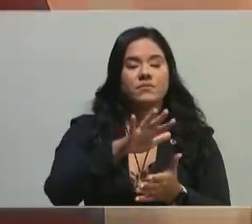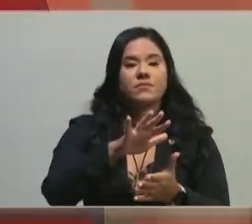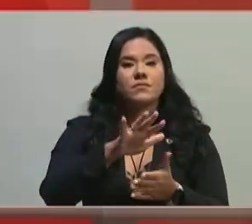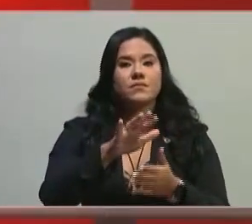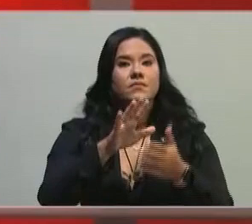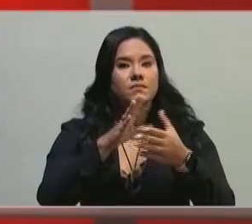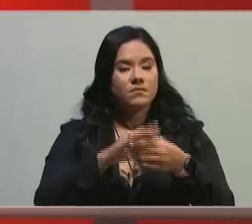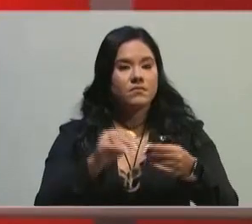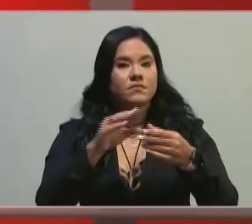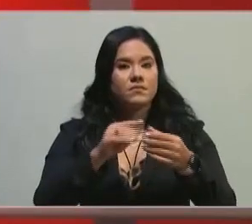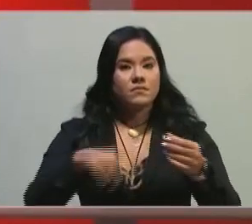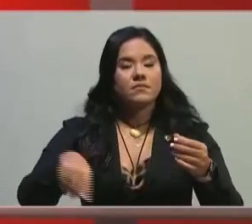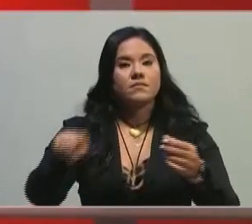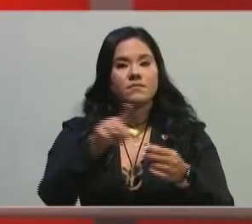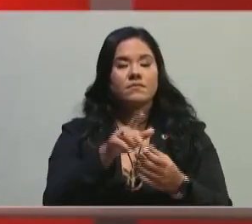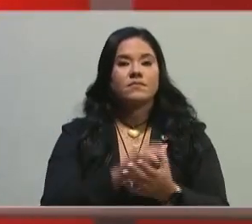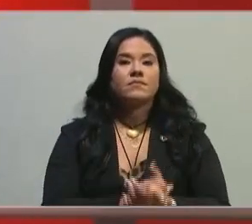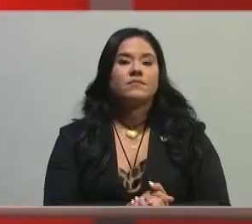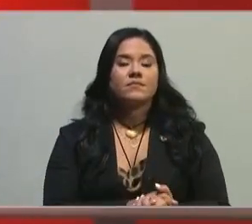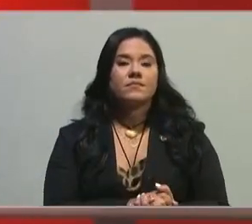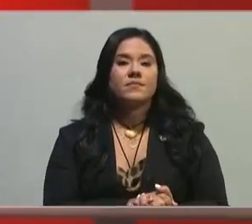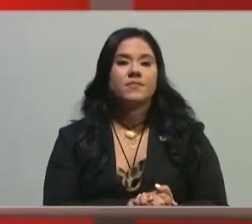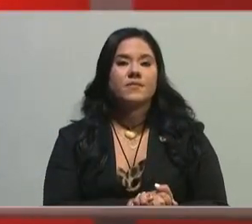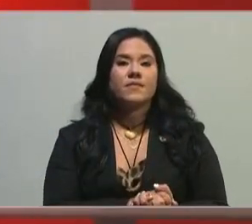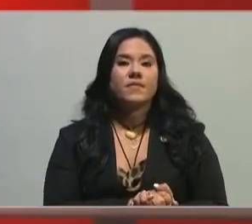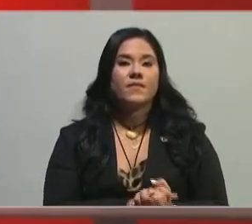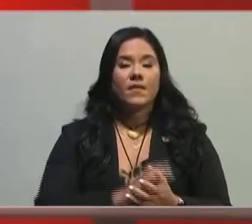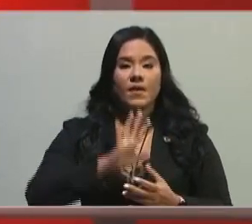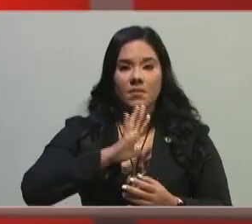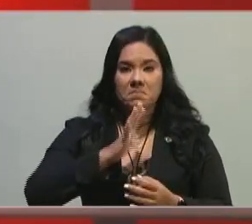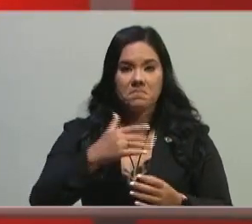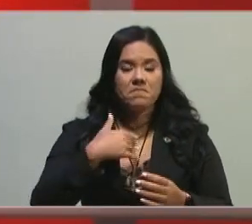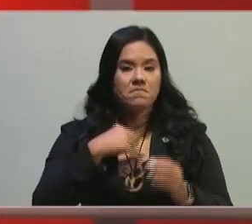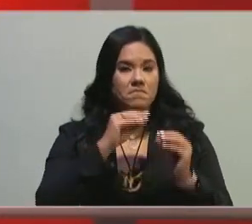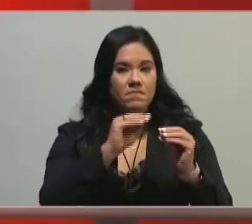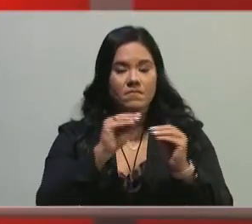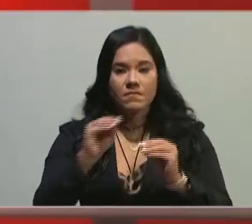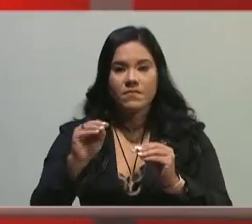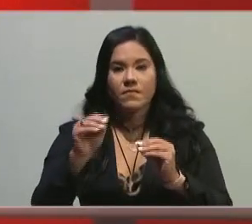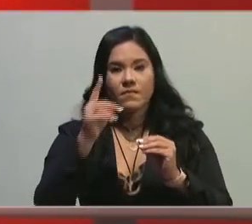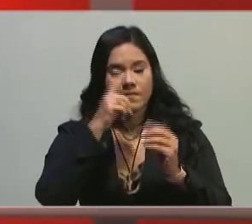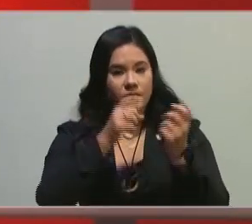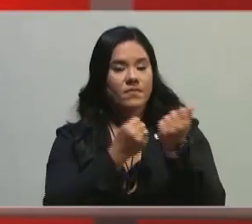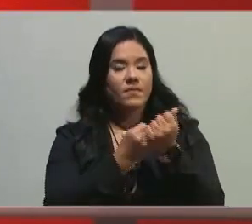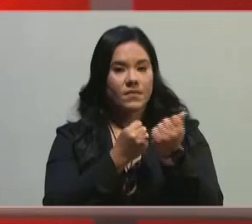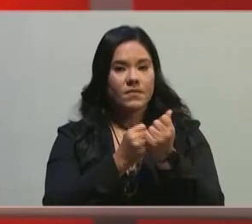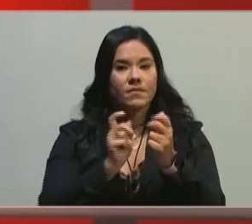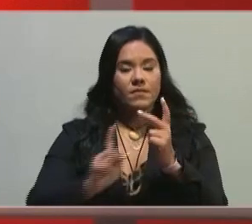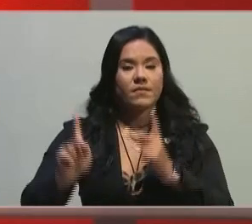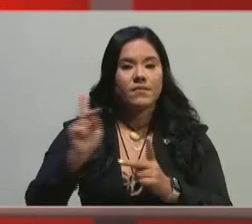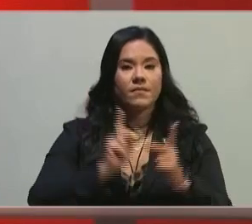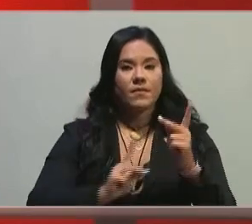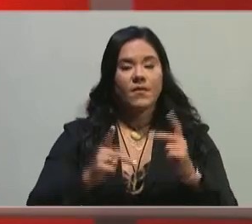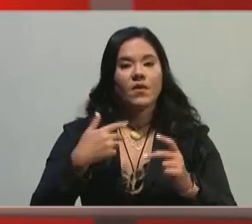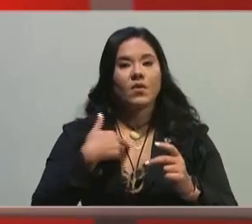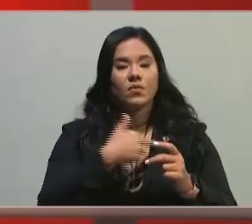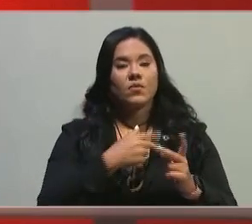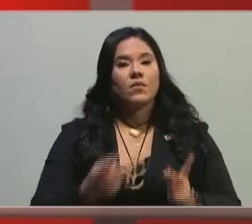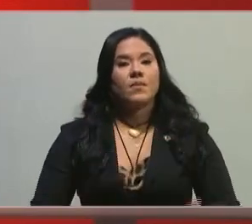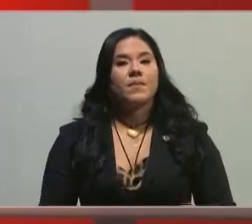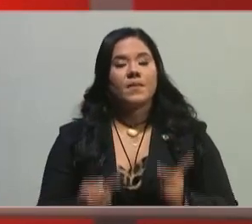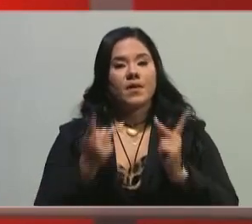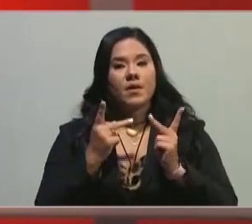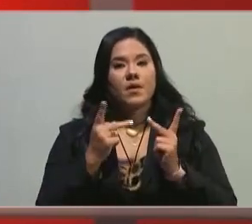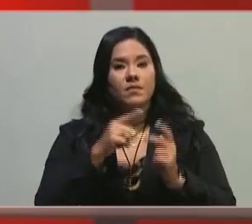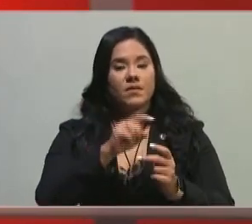pobreza ahí tenemos un caso en simonic del barrio Villa Duarte verdad Donde nosotros pudimos ver